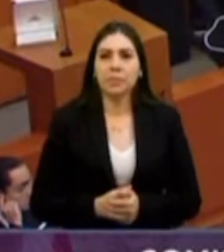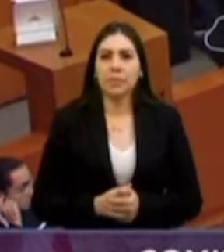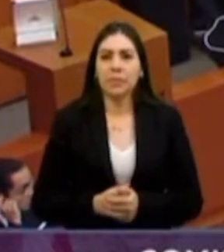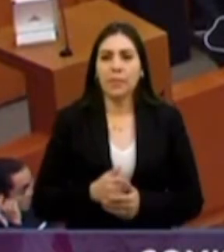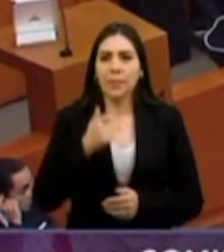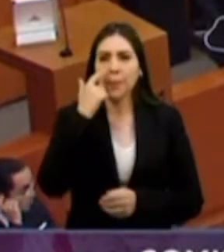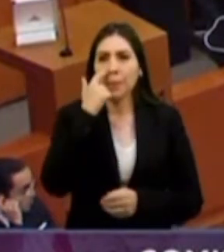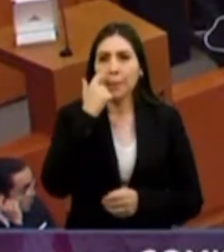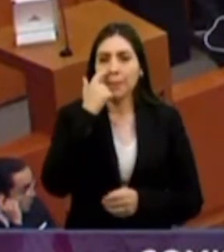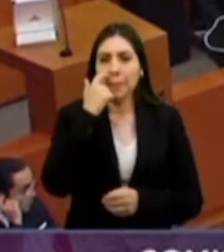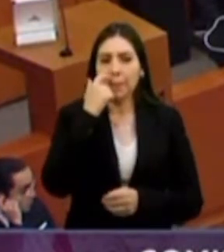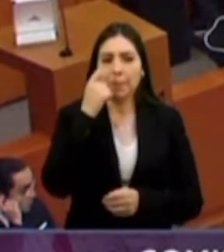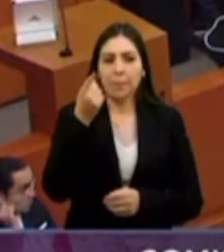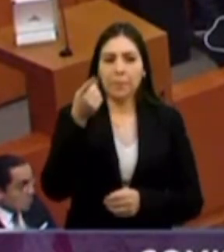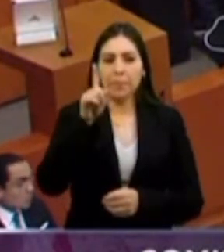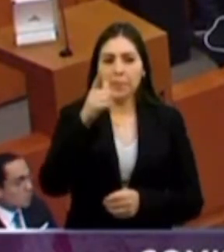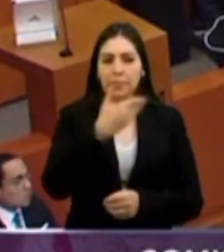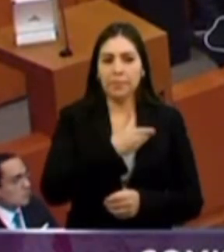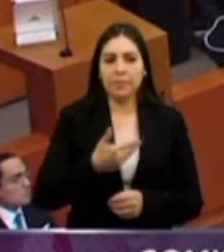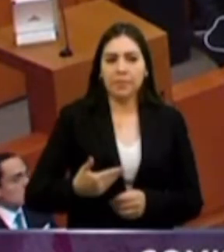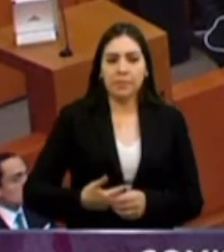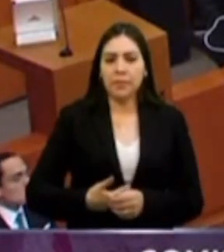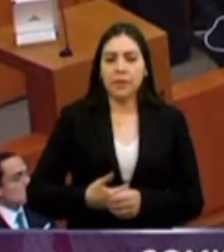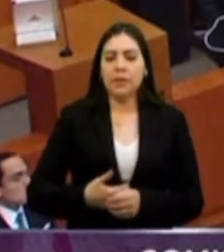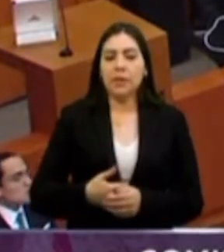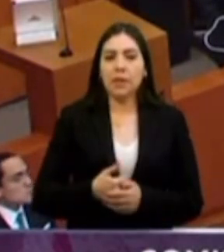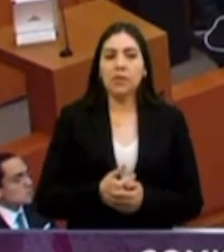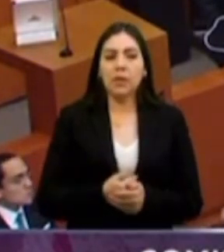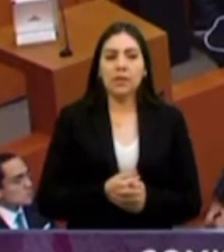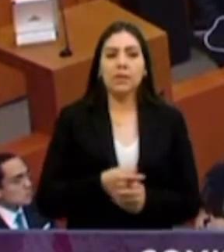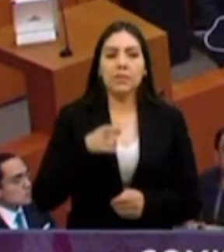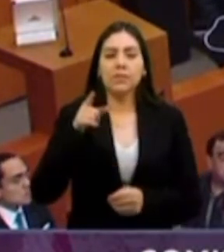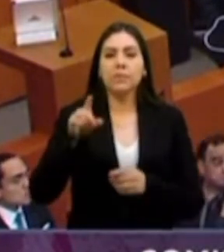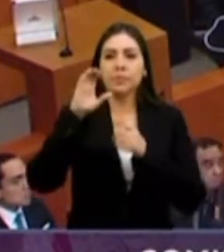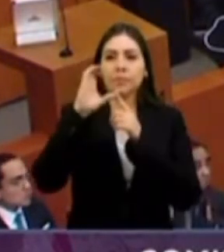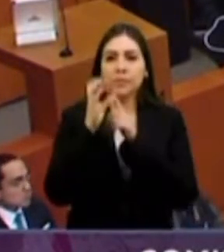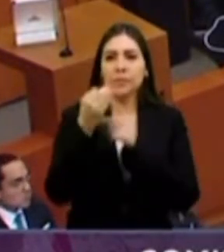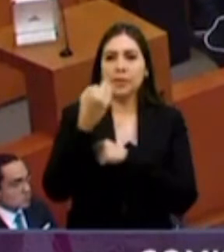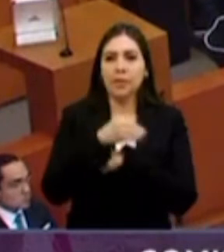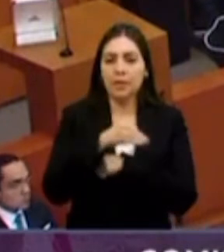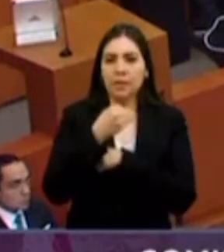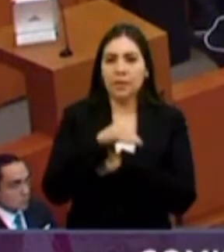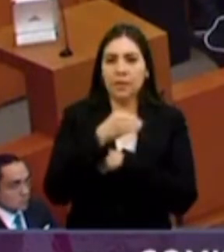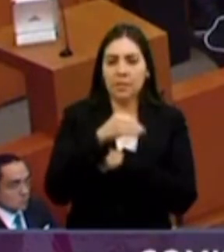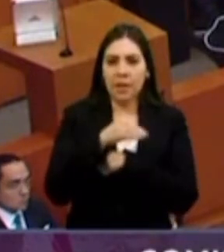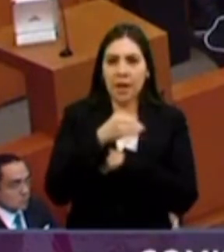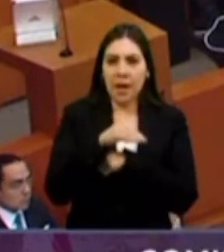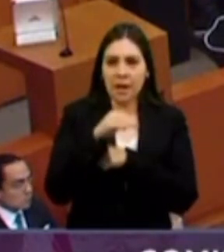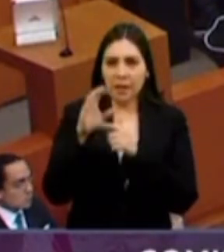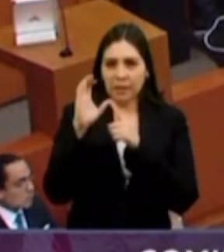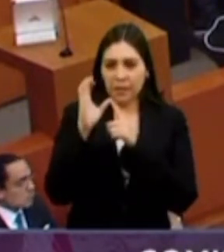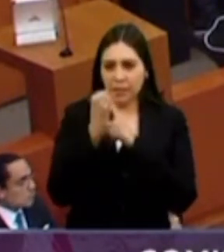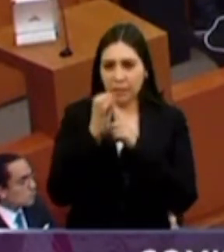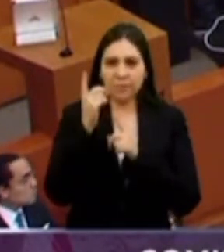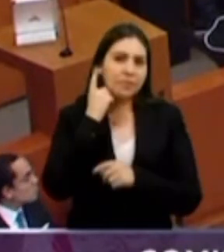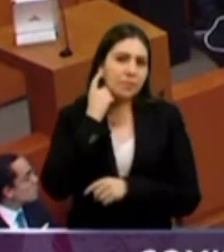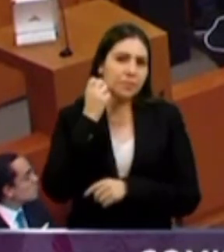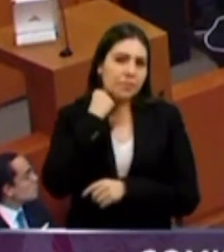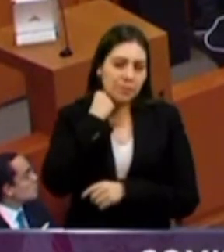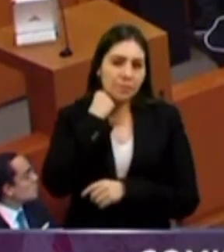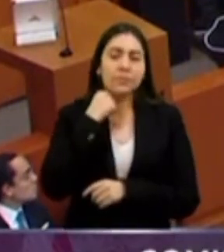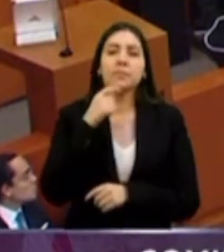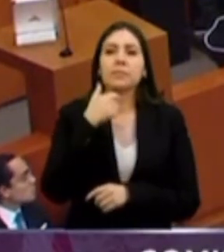Punto de acuerdo. Primero, la Comisión Permanente del Honorable Congreso de la Unión exhorta a la Junta de